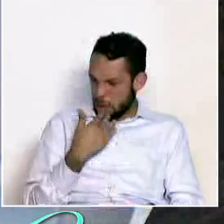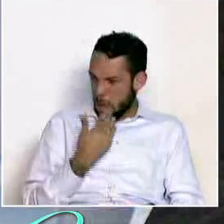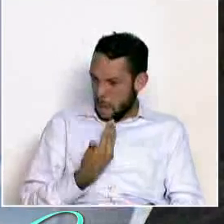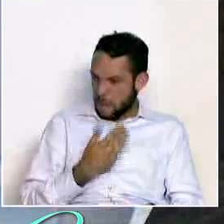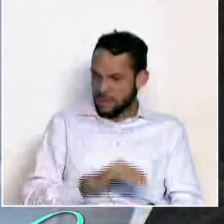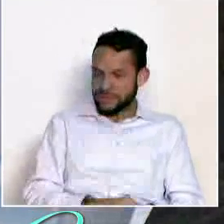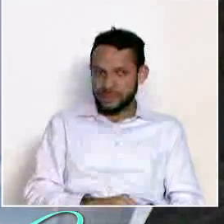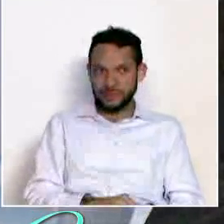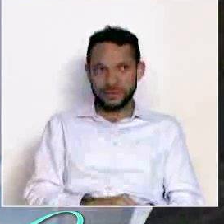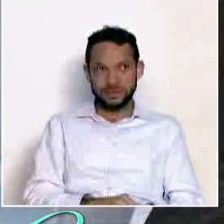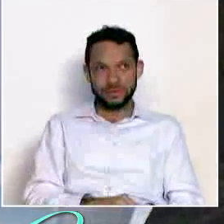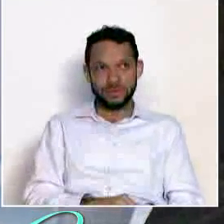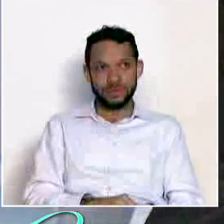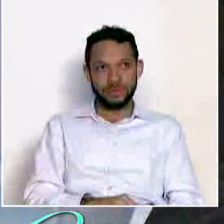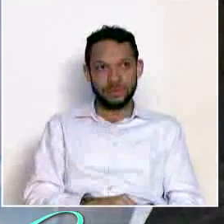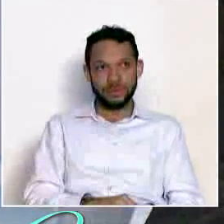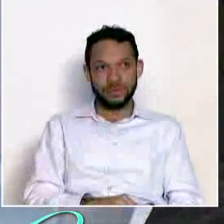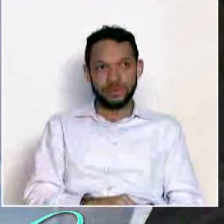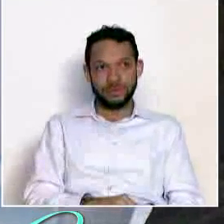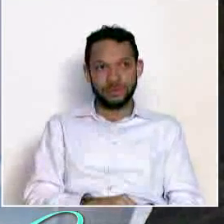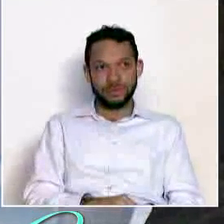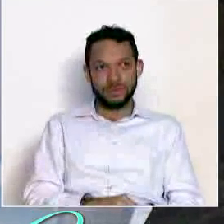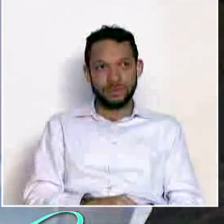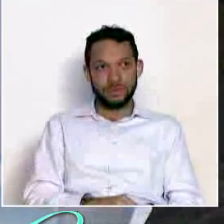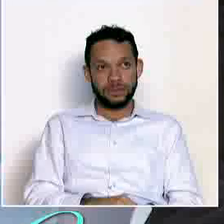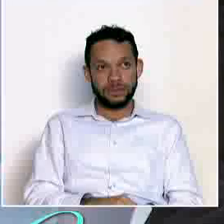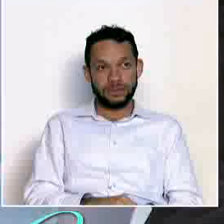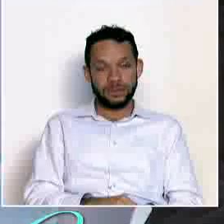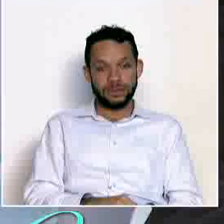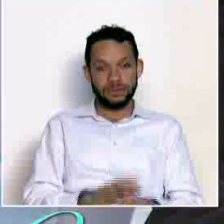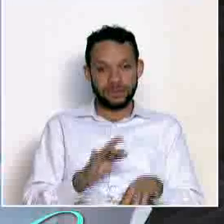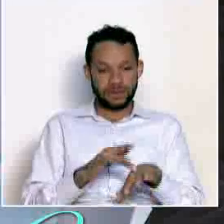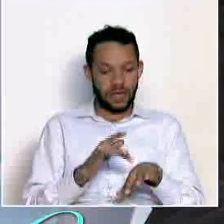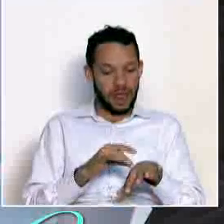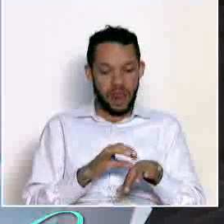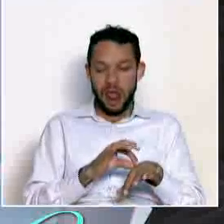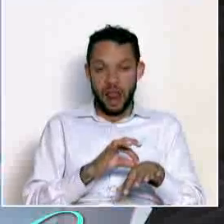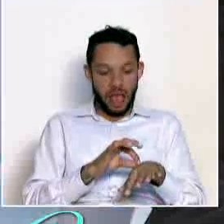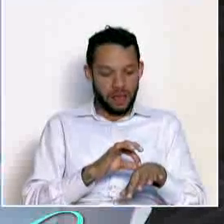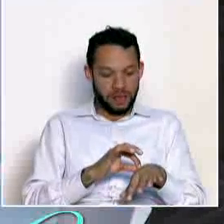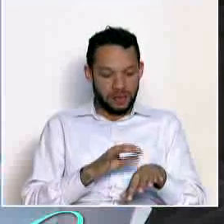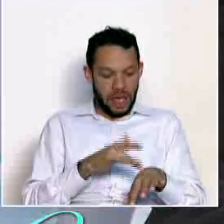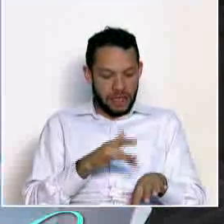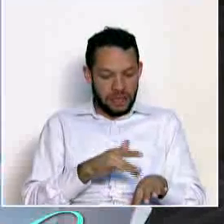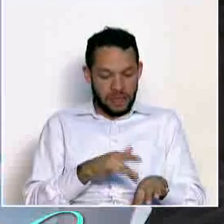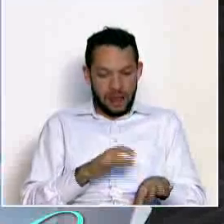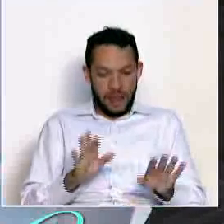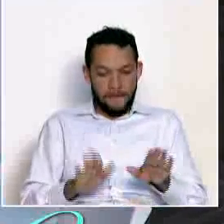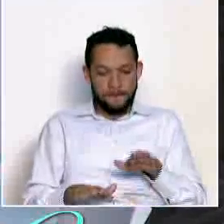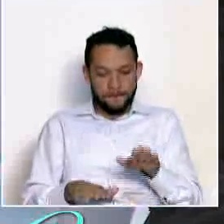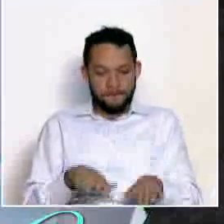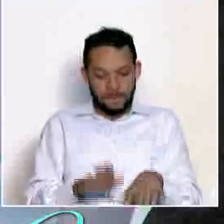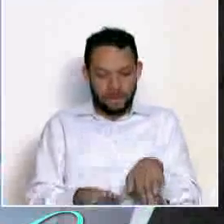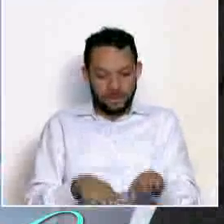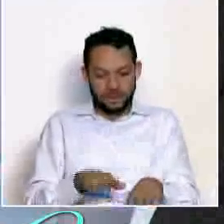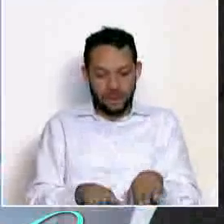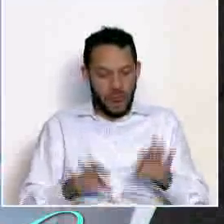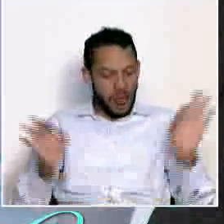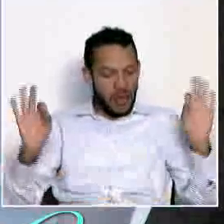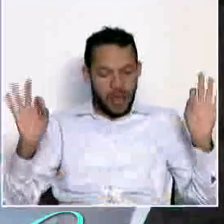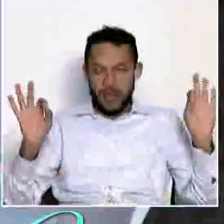Pues sentí, pues perdí mucha sensibilidad en mis manos y en mis pies y un momento